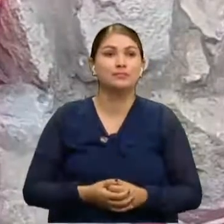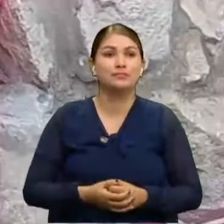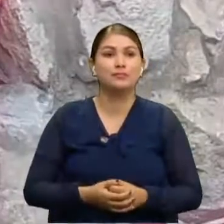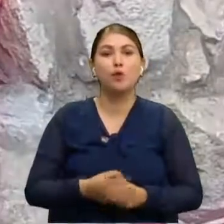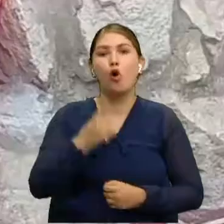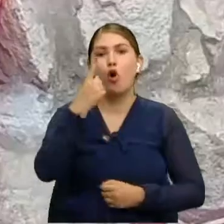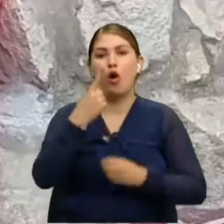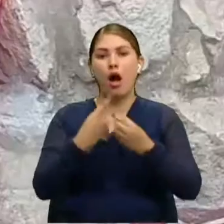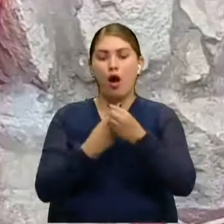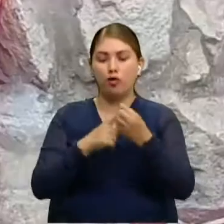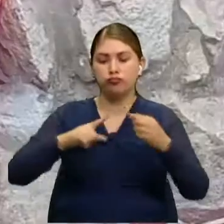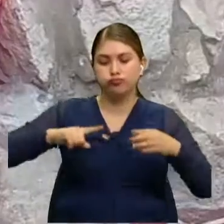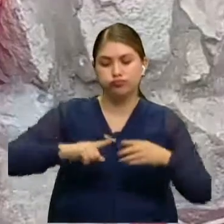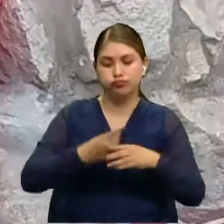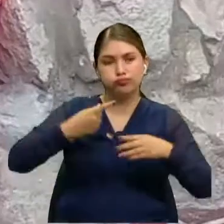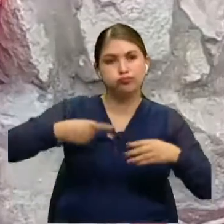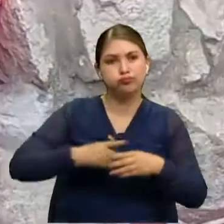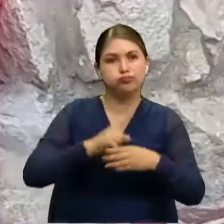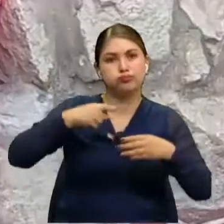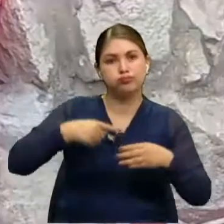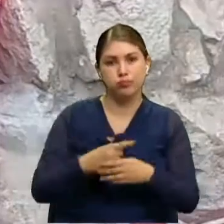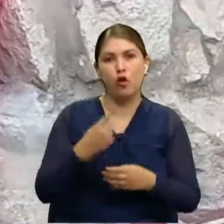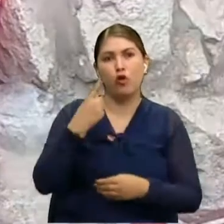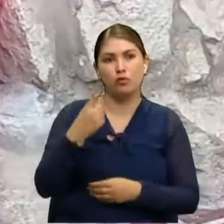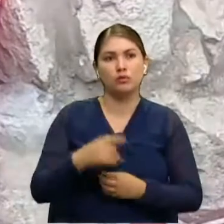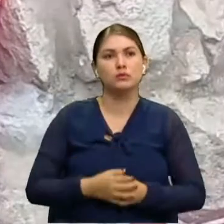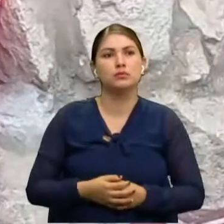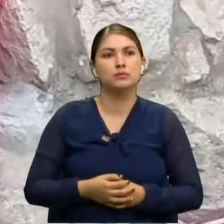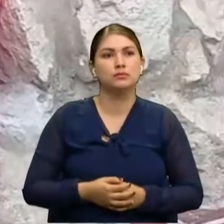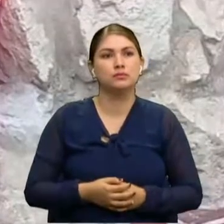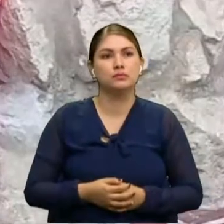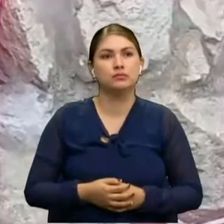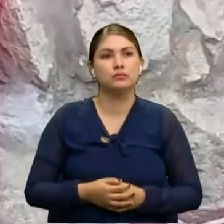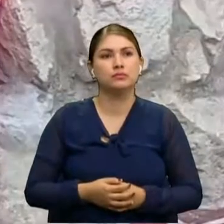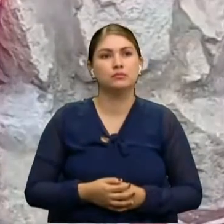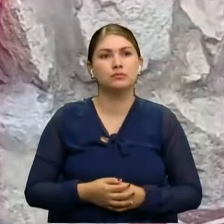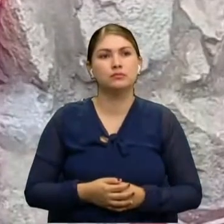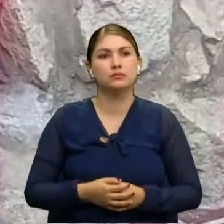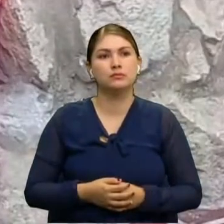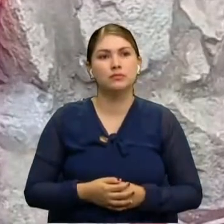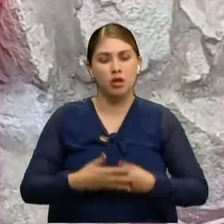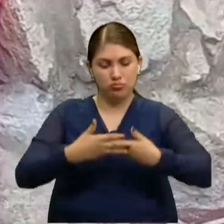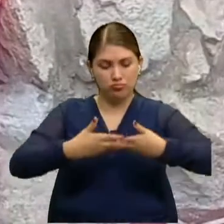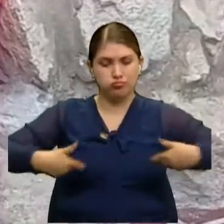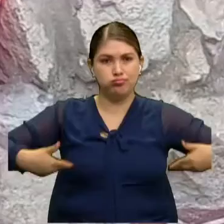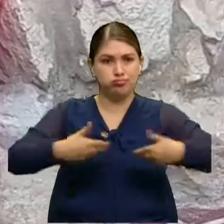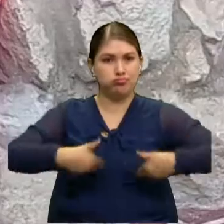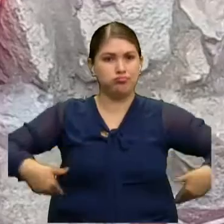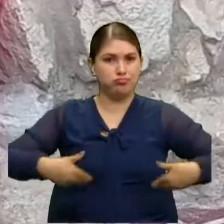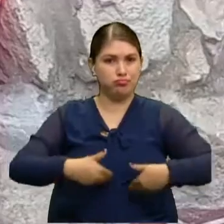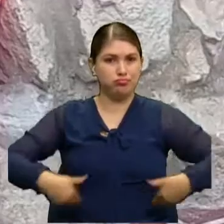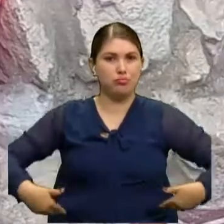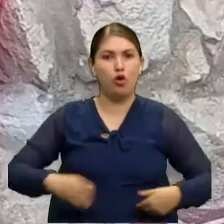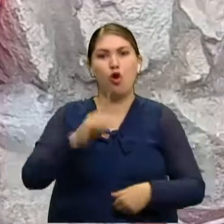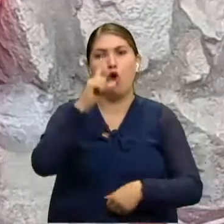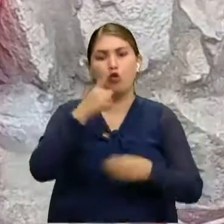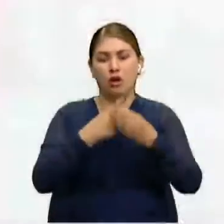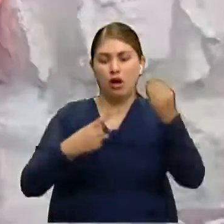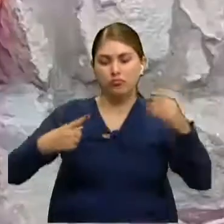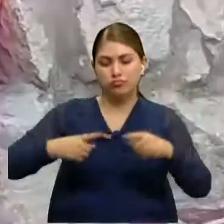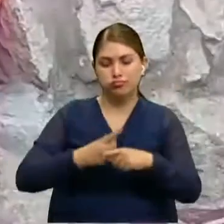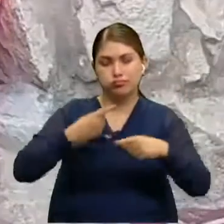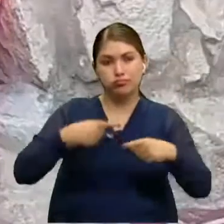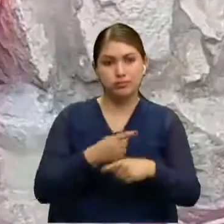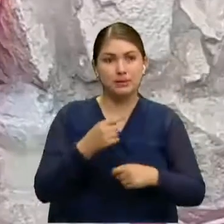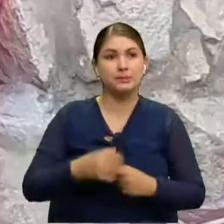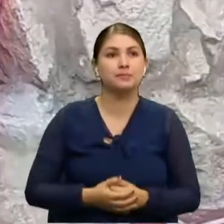sola. ¿Una sola? Esta fue la hice en listas. Esta es una sola aguja.